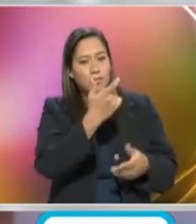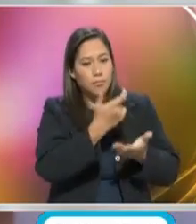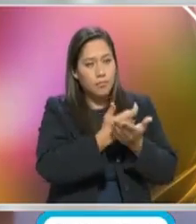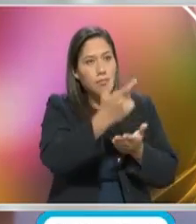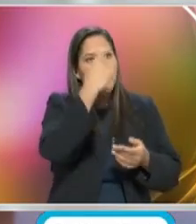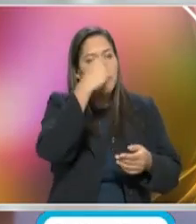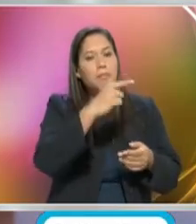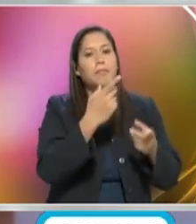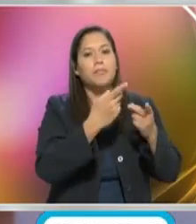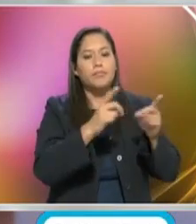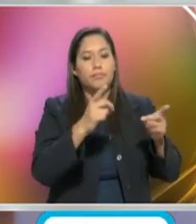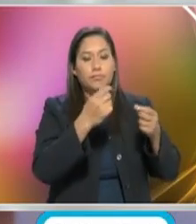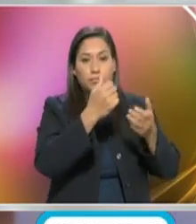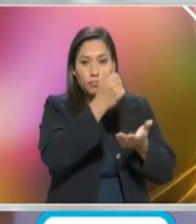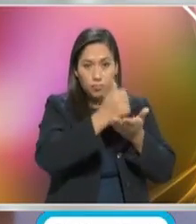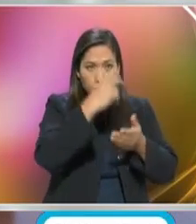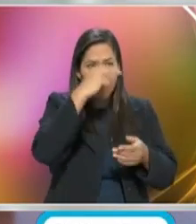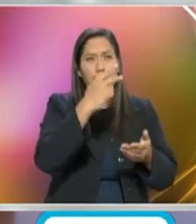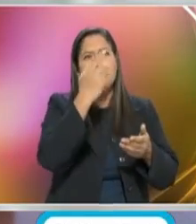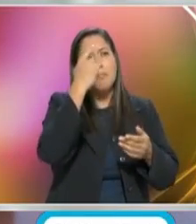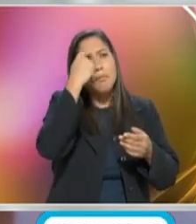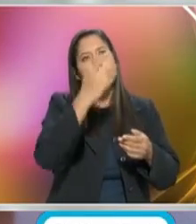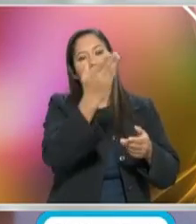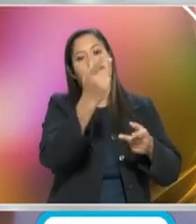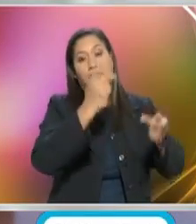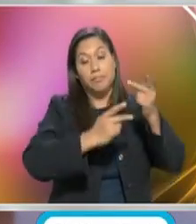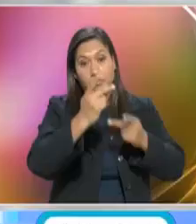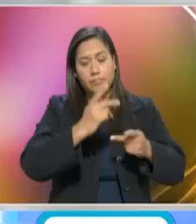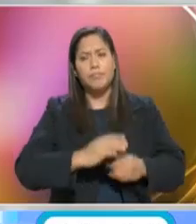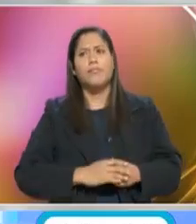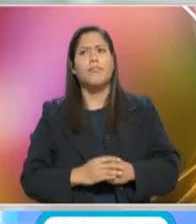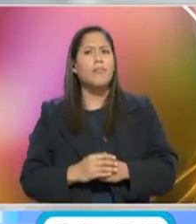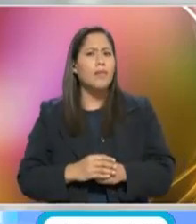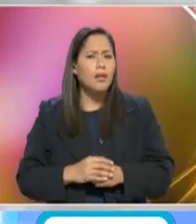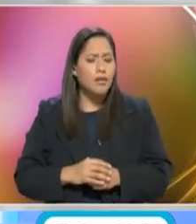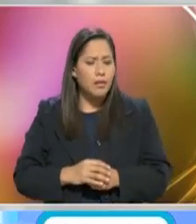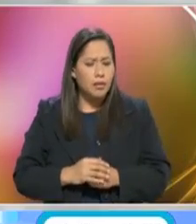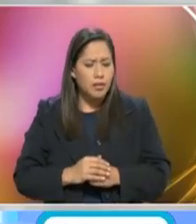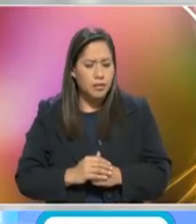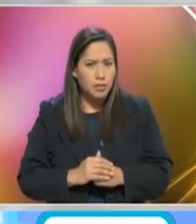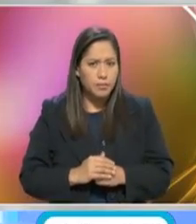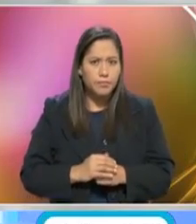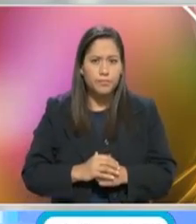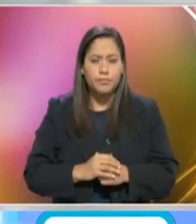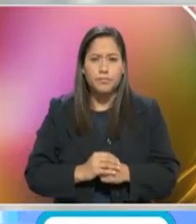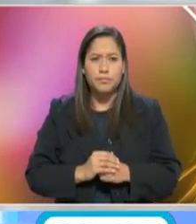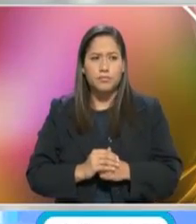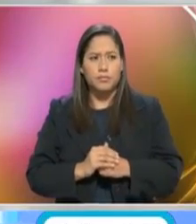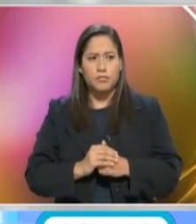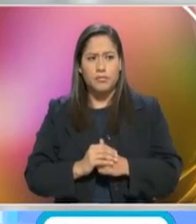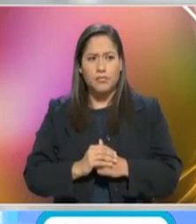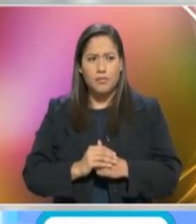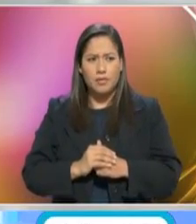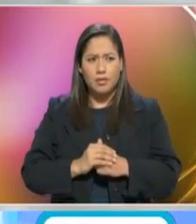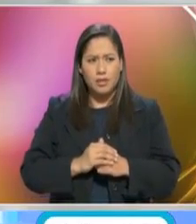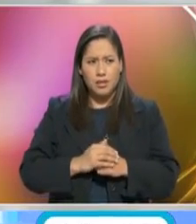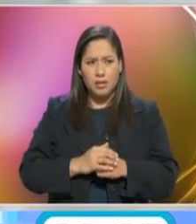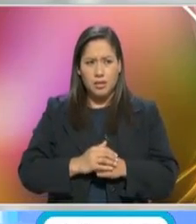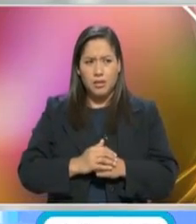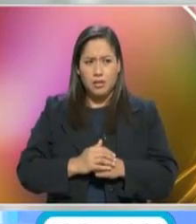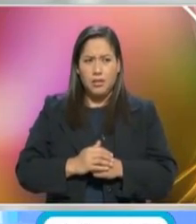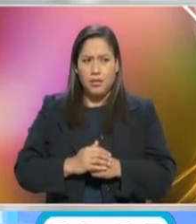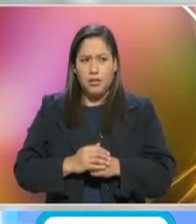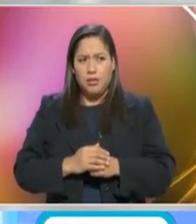Ciudad de México para solicitar un financiamiento. ¿Cuáles son las ideas de negocio que me imagino que, bueno, ellas ya traen en